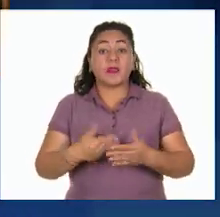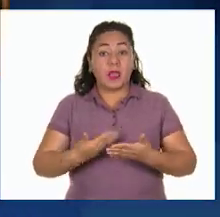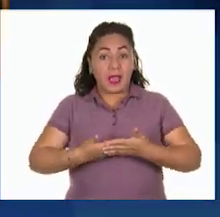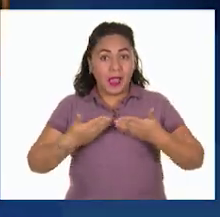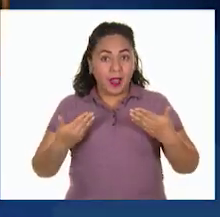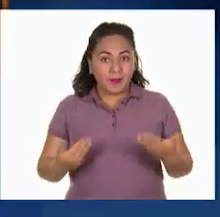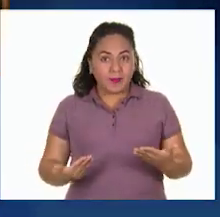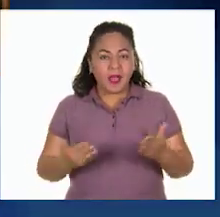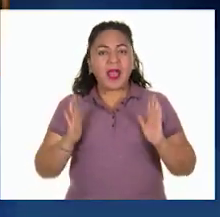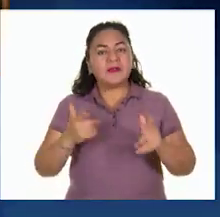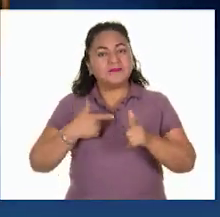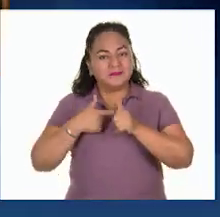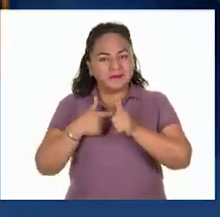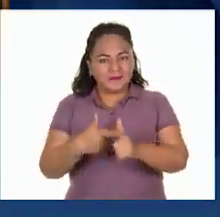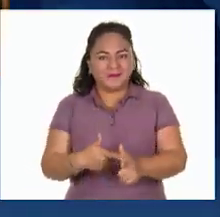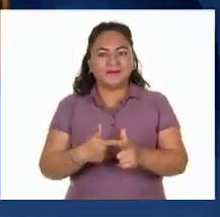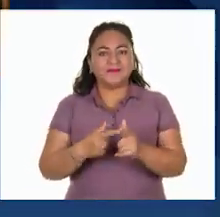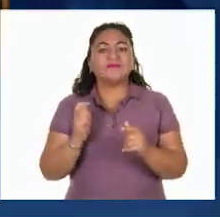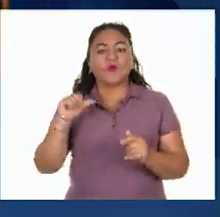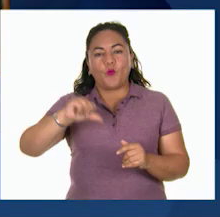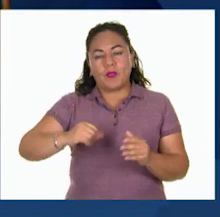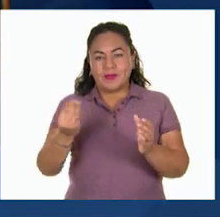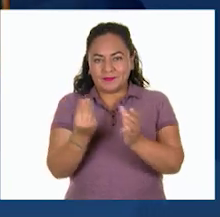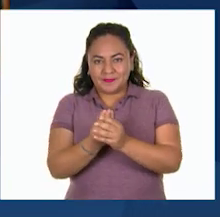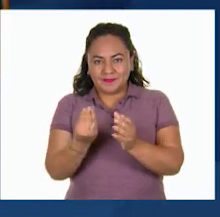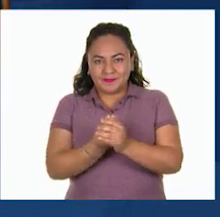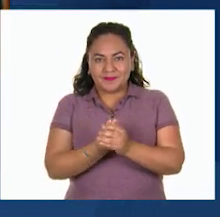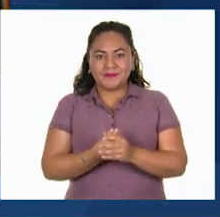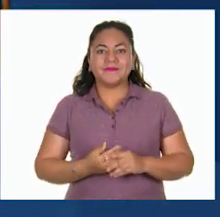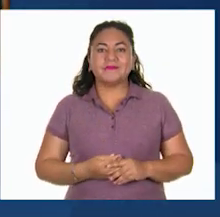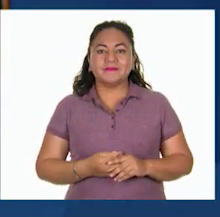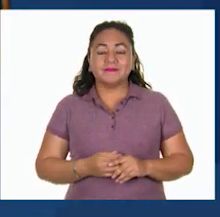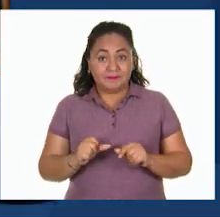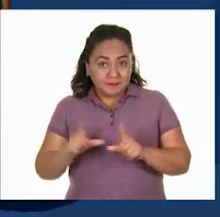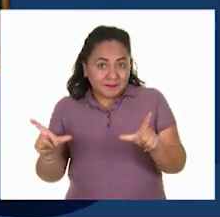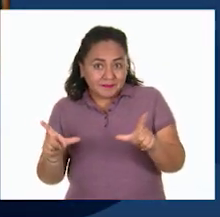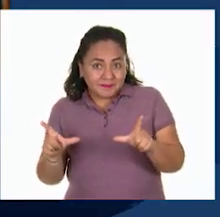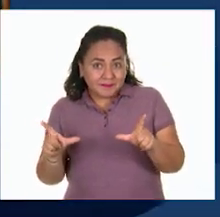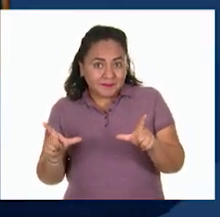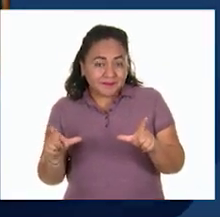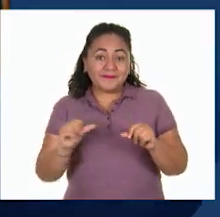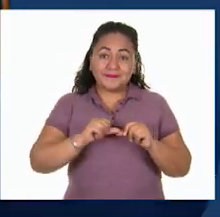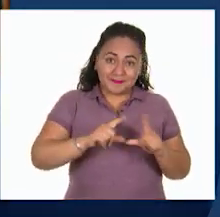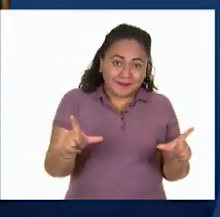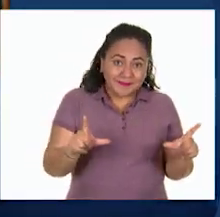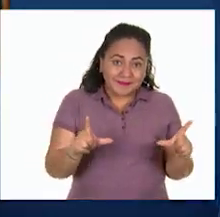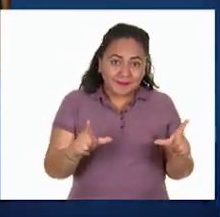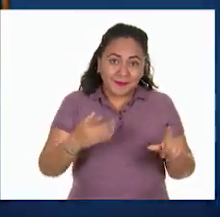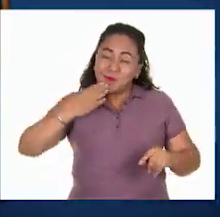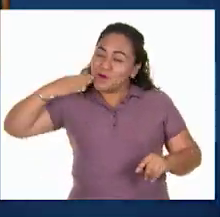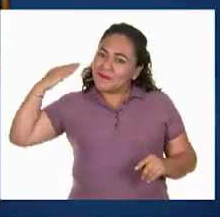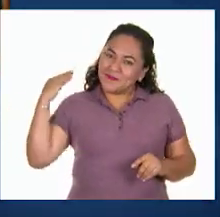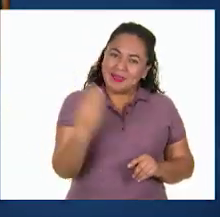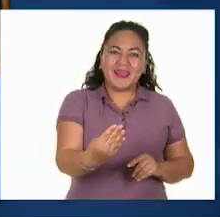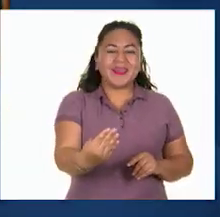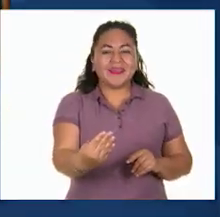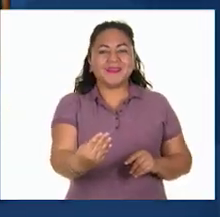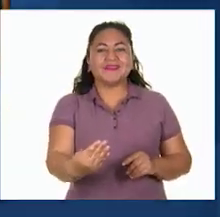es momento de seguir con el programa de hoy. ¿Listas? ¿Listos?